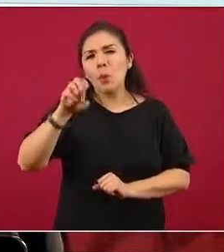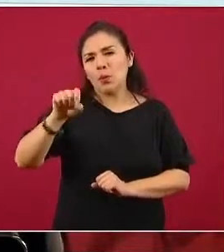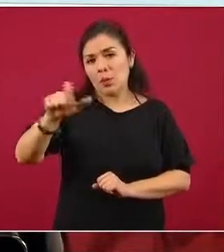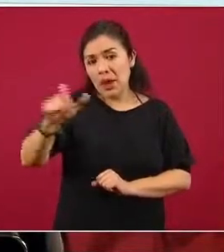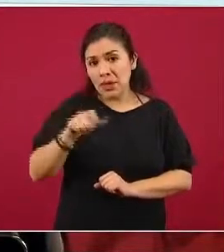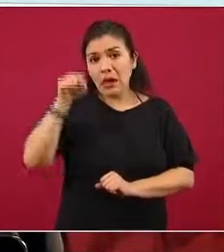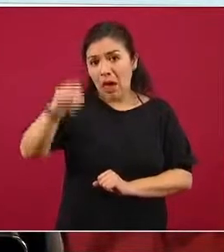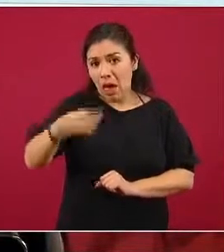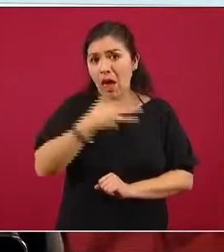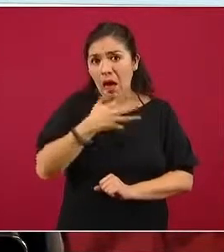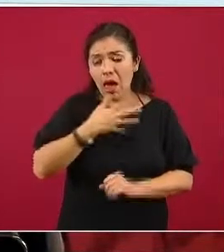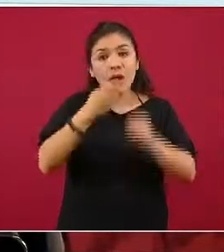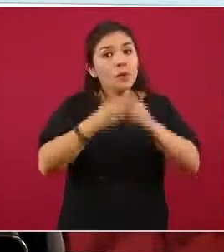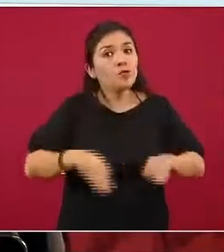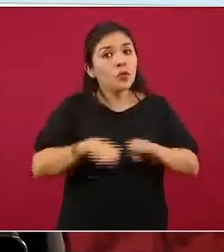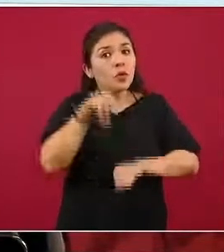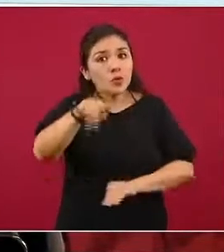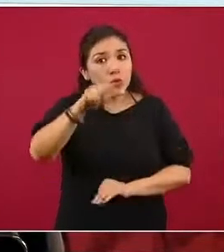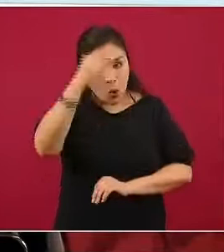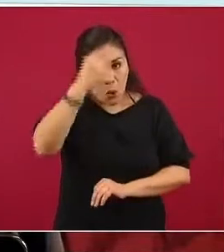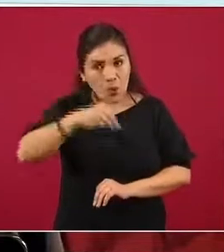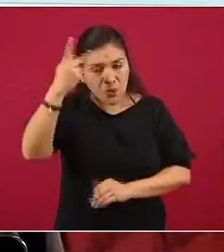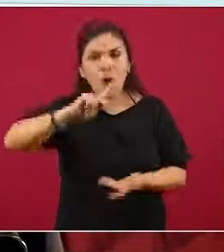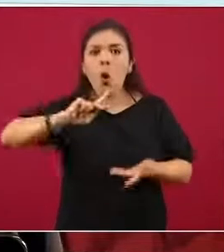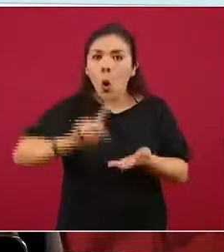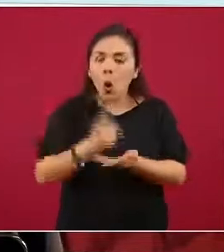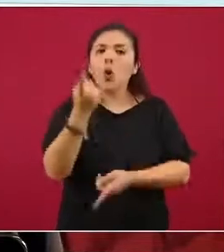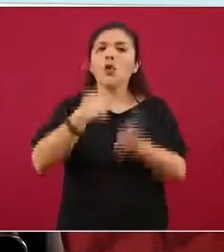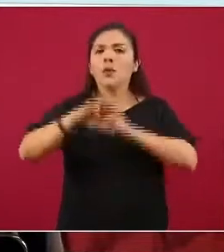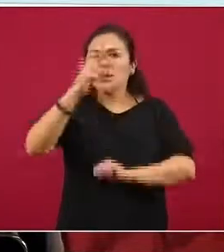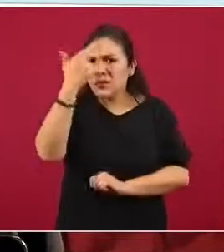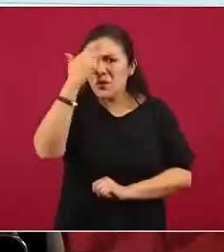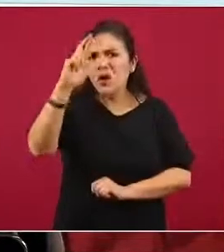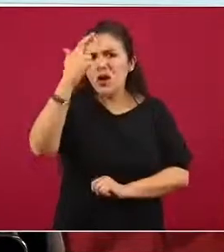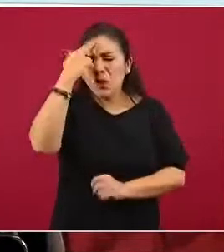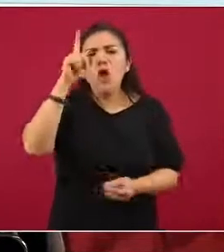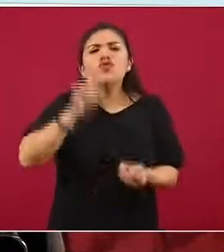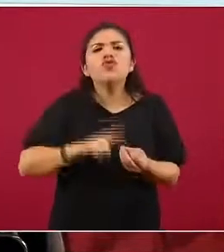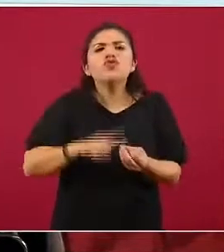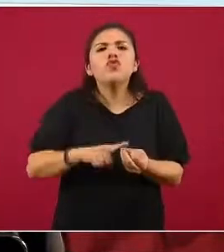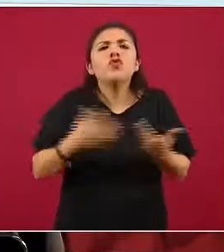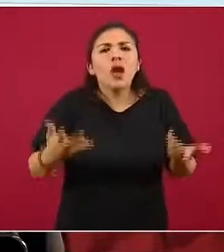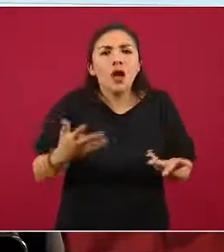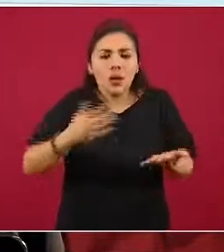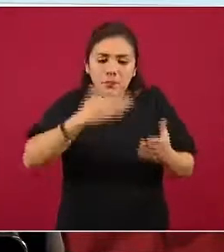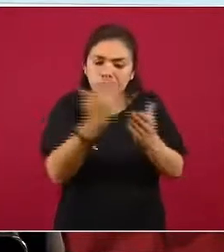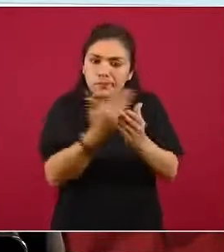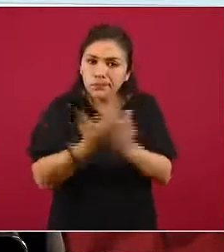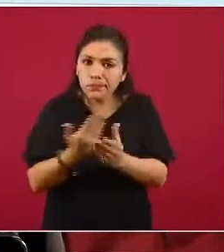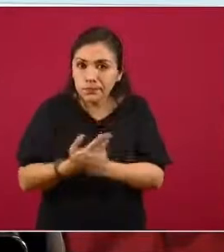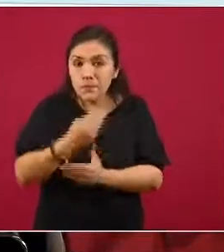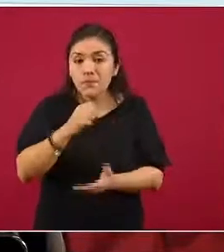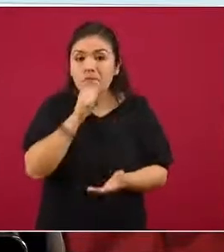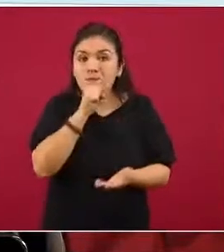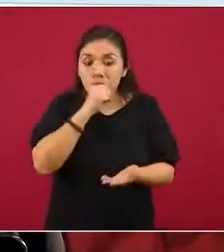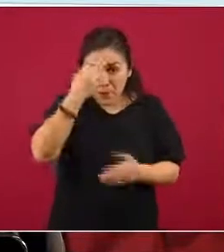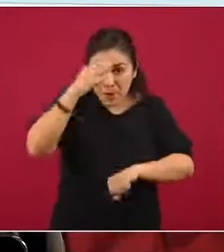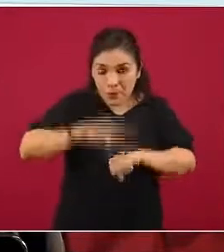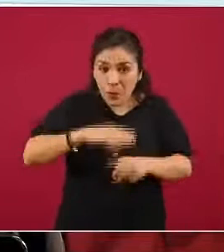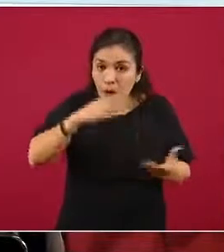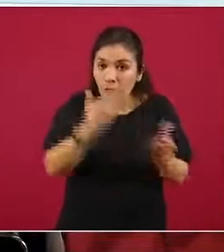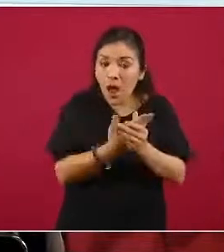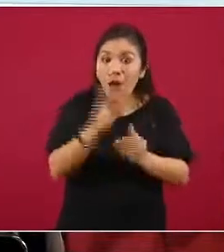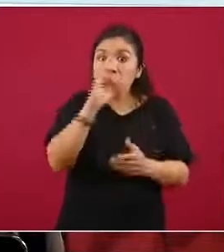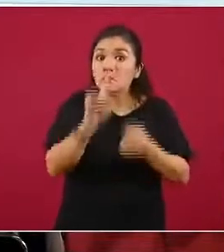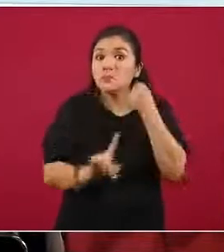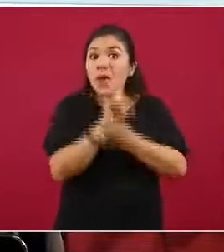coronavirus.gov.mx y es importante no olvidarlos, volver a recordar dónde todo y tener todo esto a la mano para que en caso